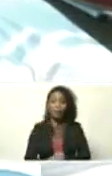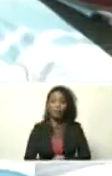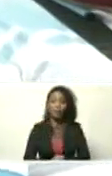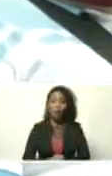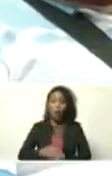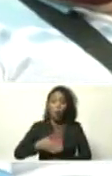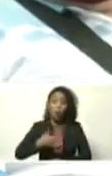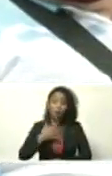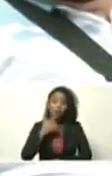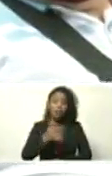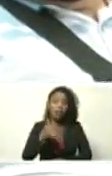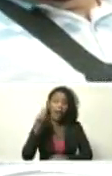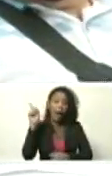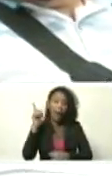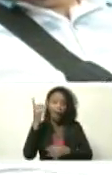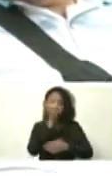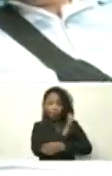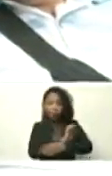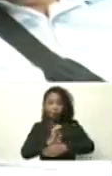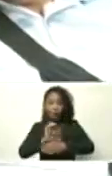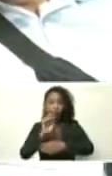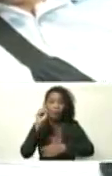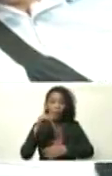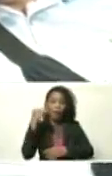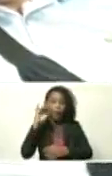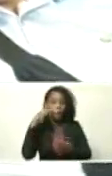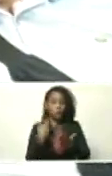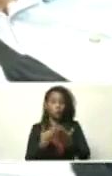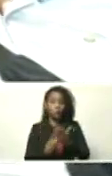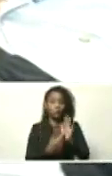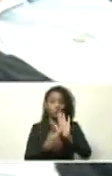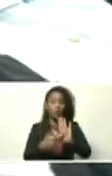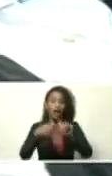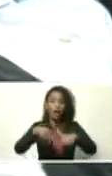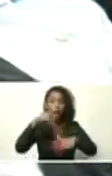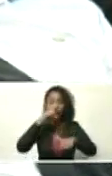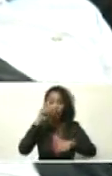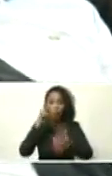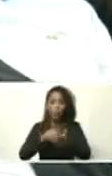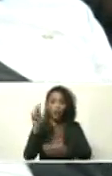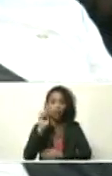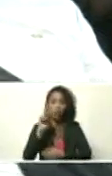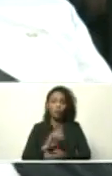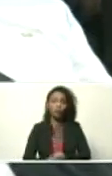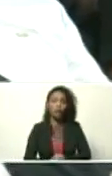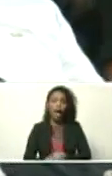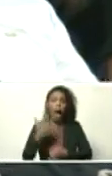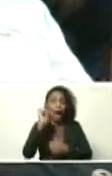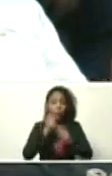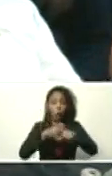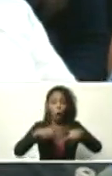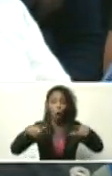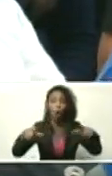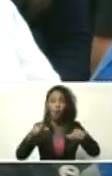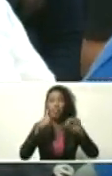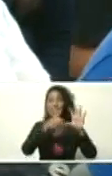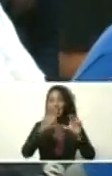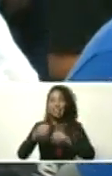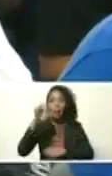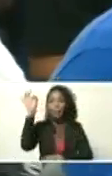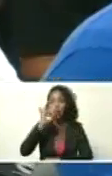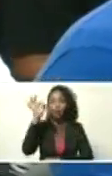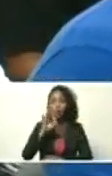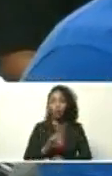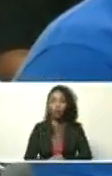Podríamos decir, y hay estadísticas también, que demuestran que este año 2022 se ha incrementado en más de un